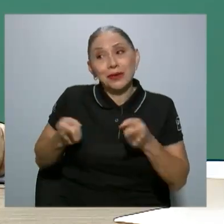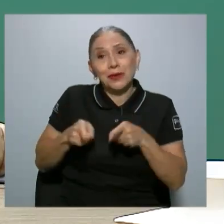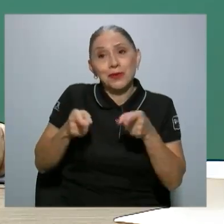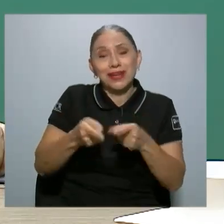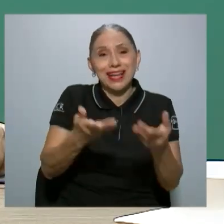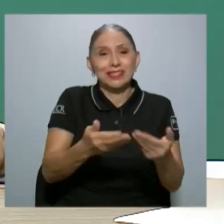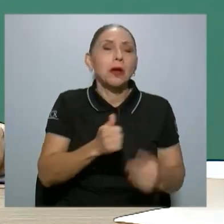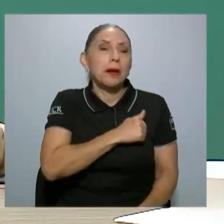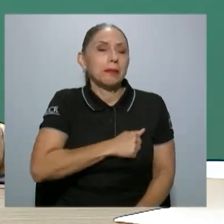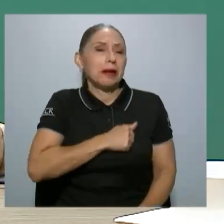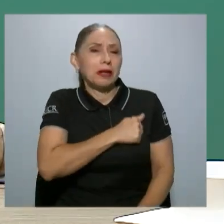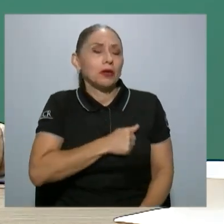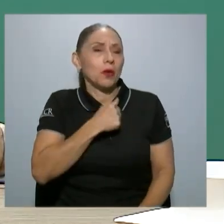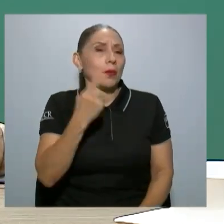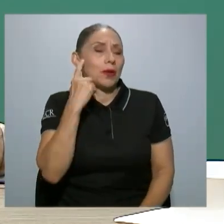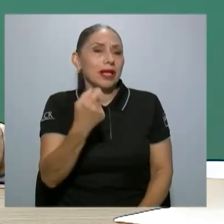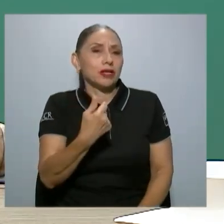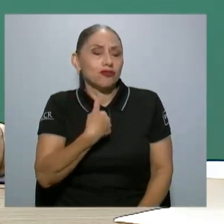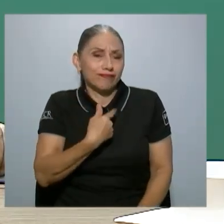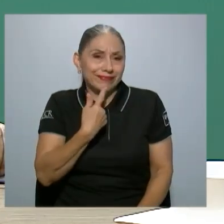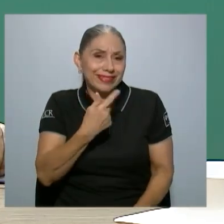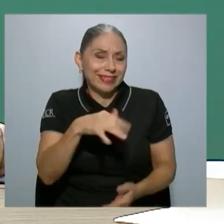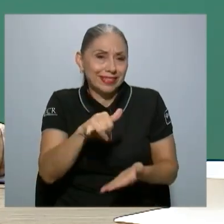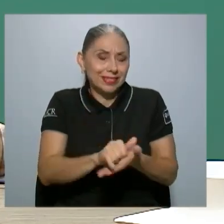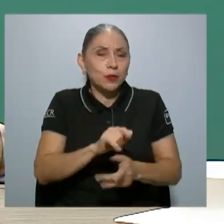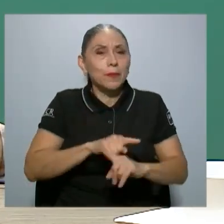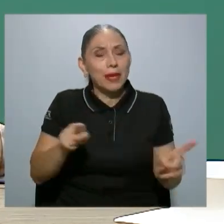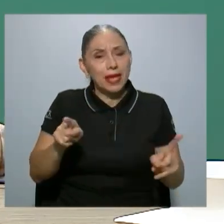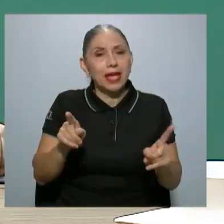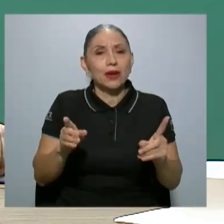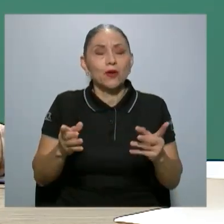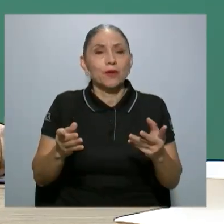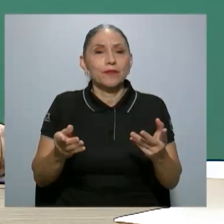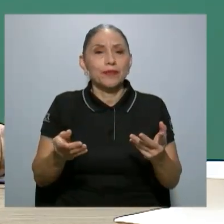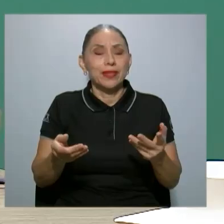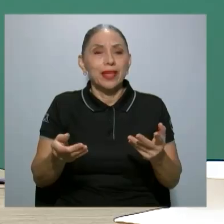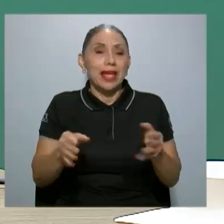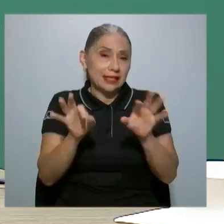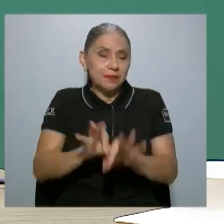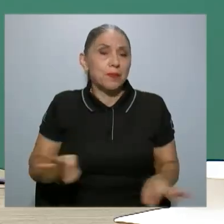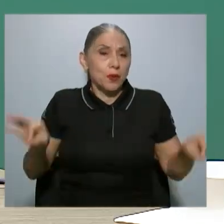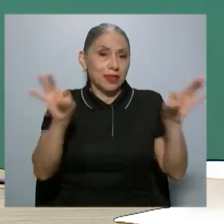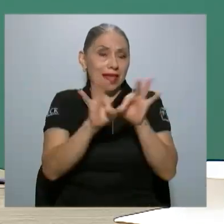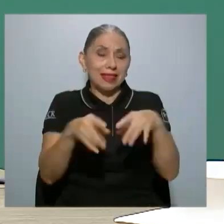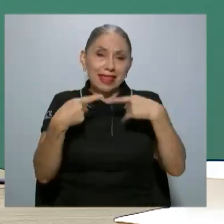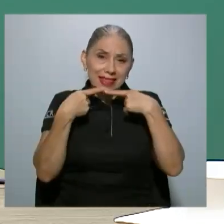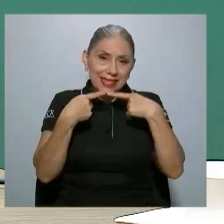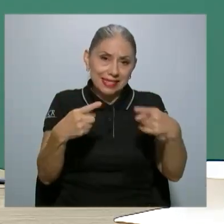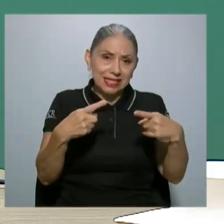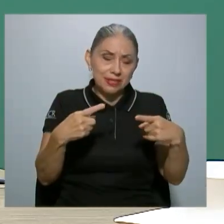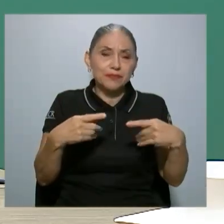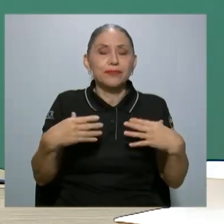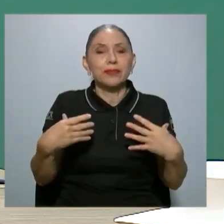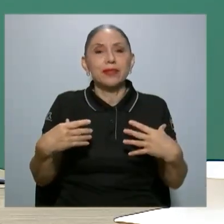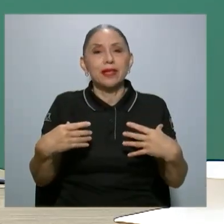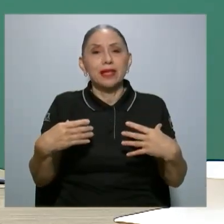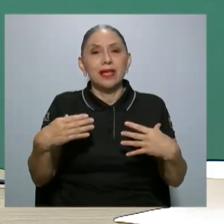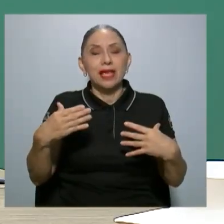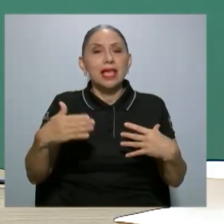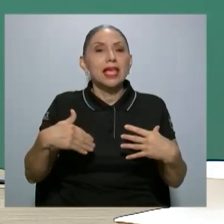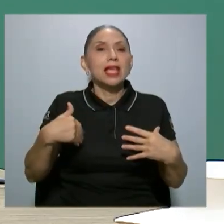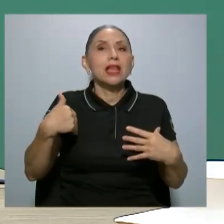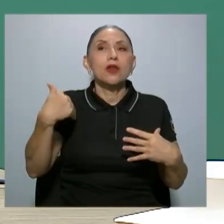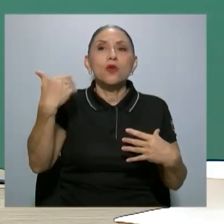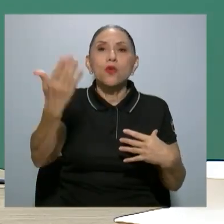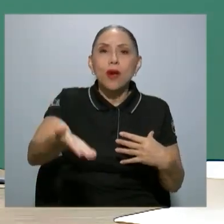ese pequeño detallito, pero me parece que era importante, y que luego se llamó